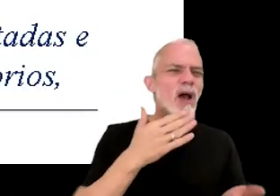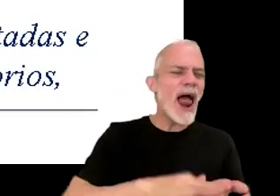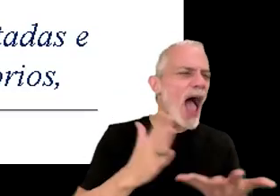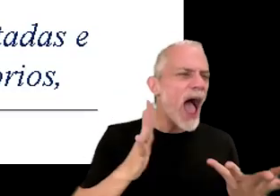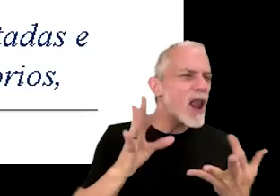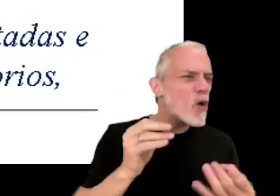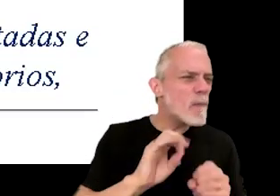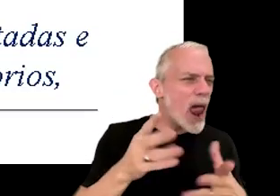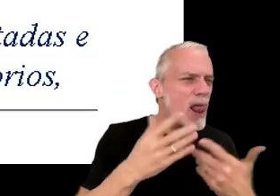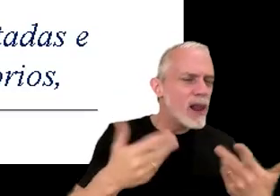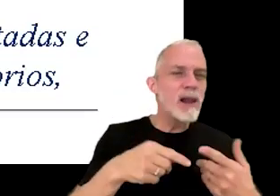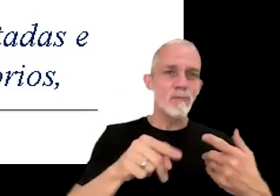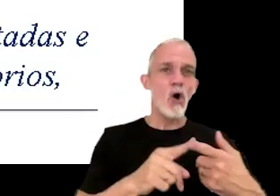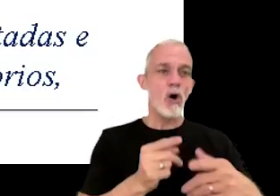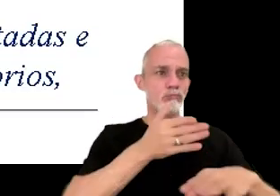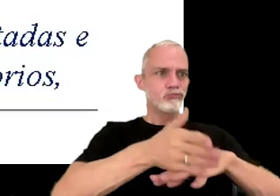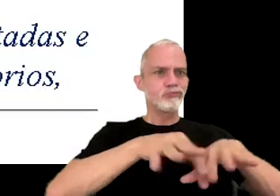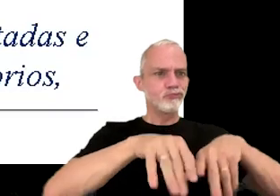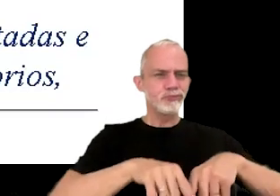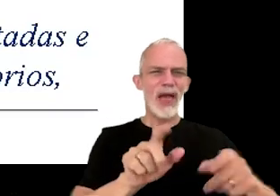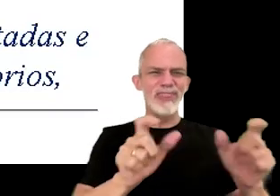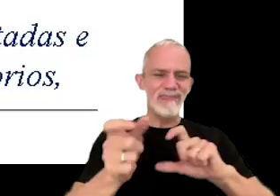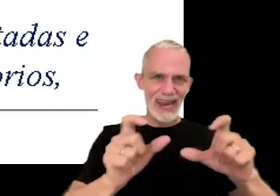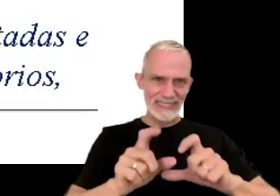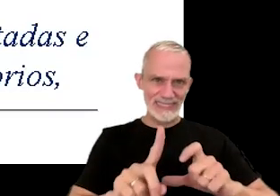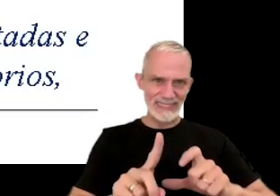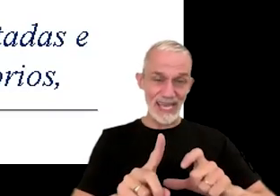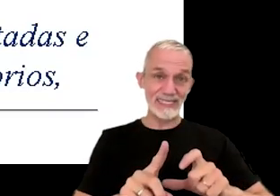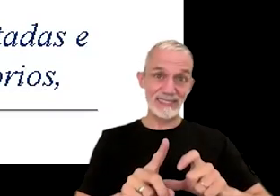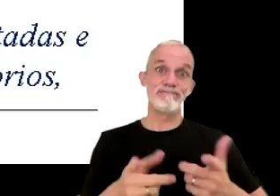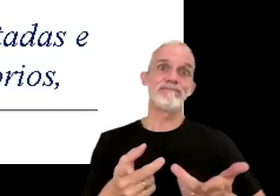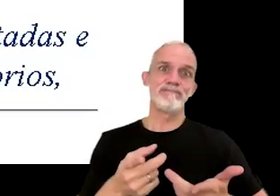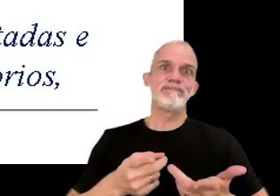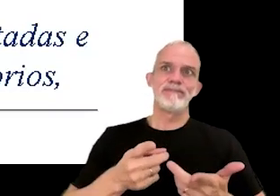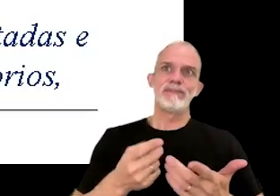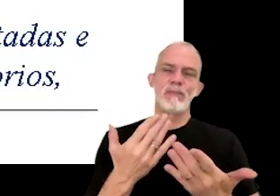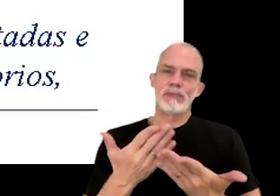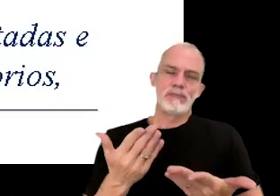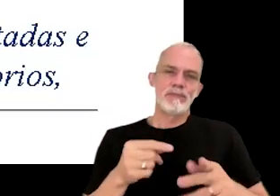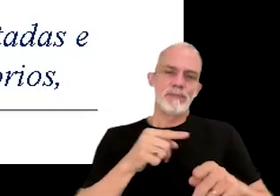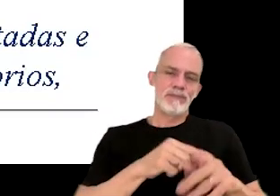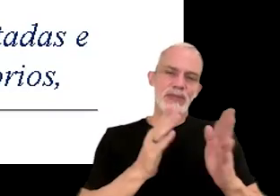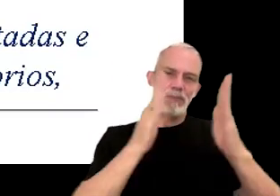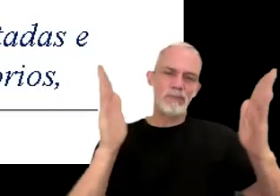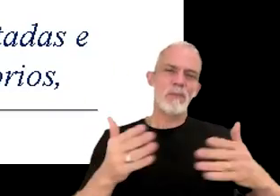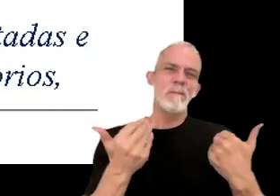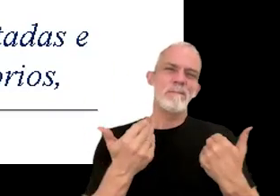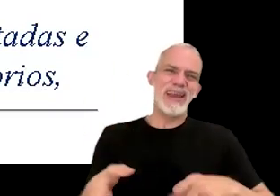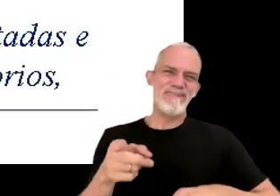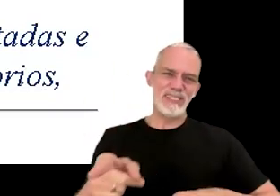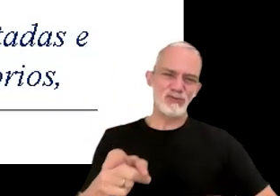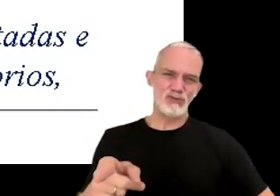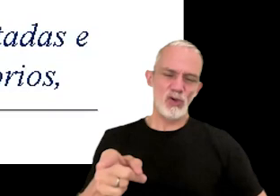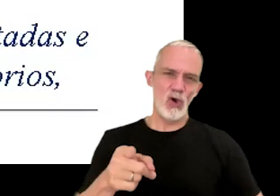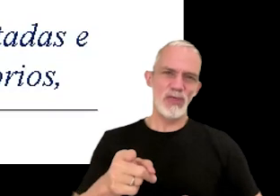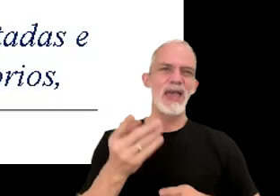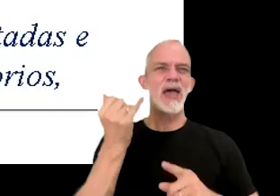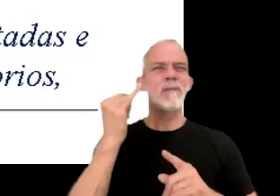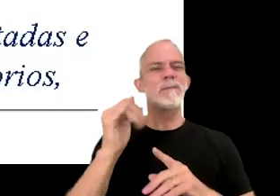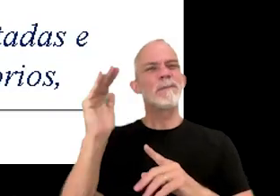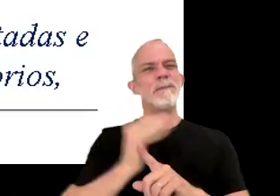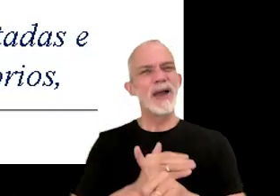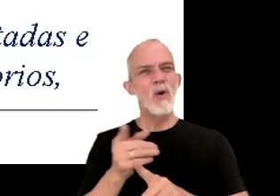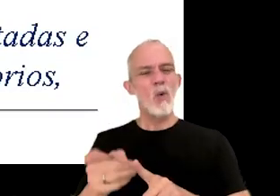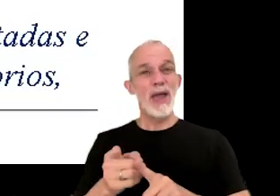presentadas e ingresar las diferencias ante el ejercicio de este beneficio de alícuota reducida junto con